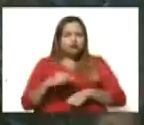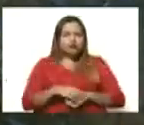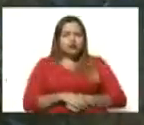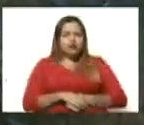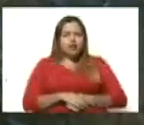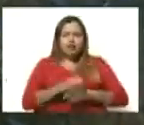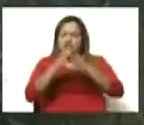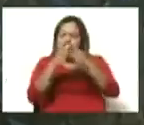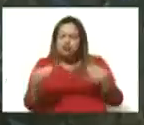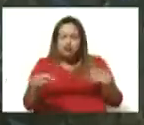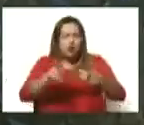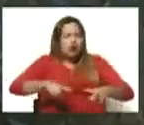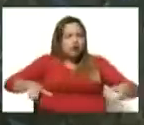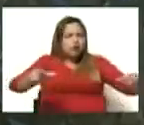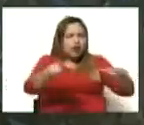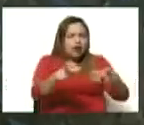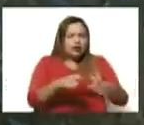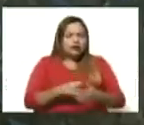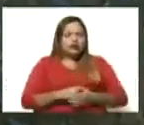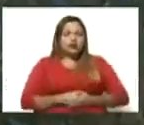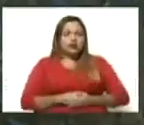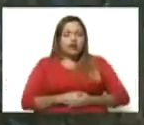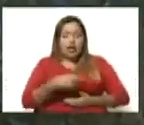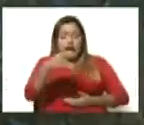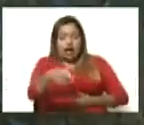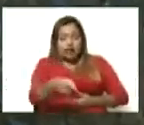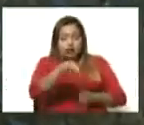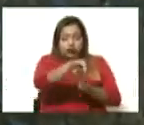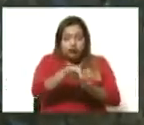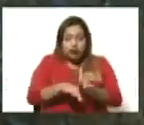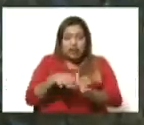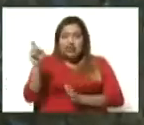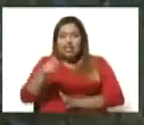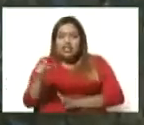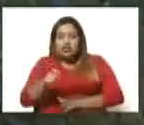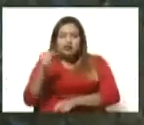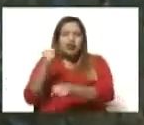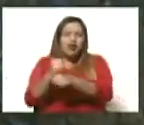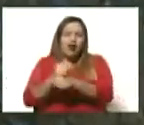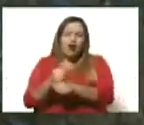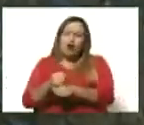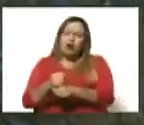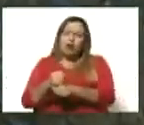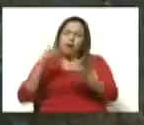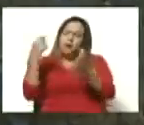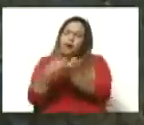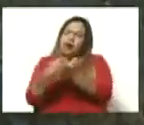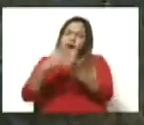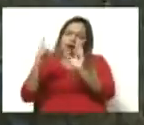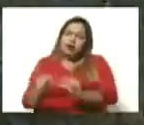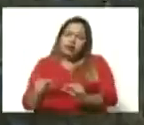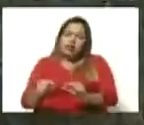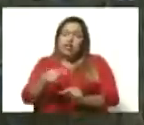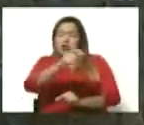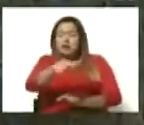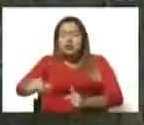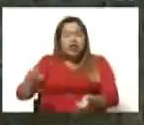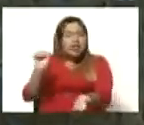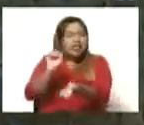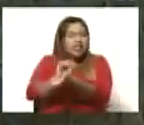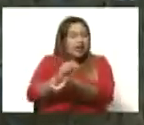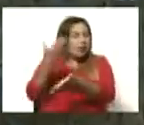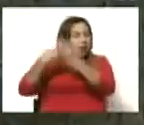todos estos sectores. Posteriormente esa economía de plantación necesitó mano de obra barata. Y esa mano de obra barata eran los esclavos que tenían en